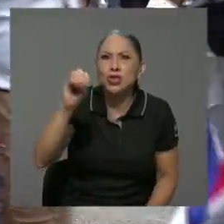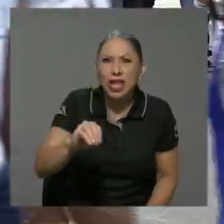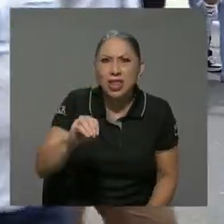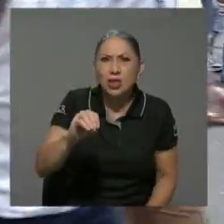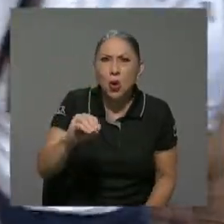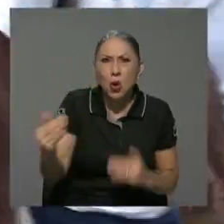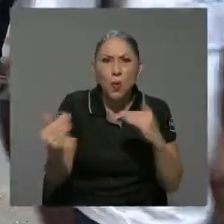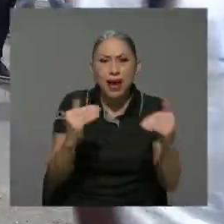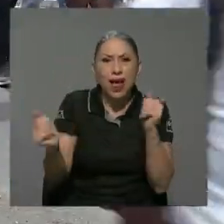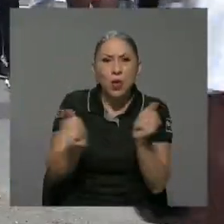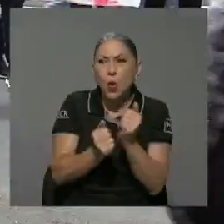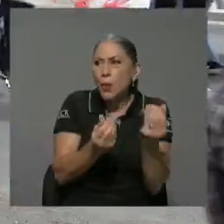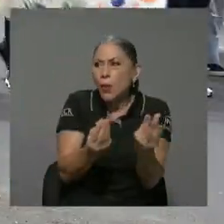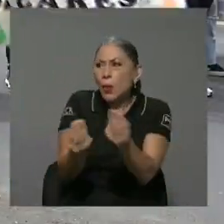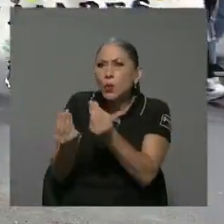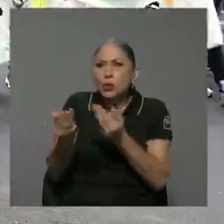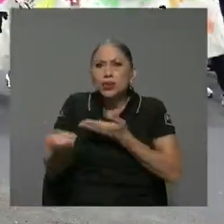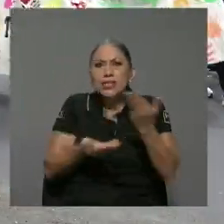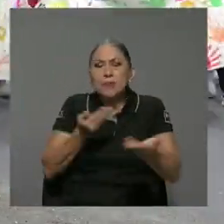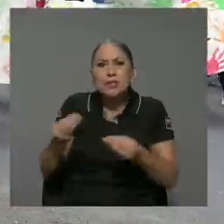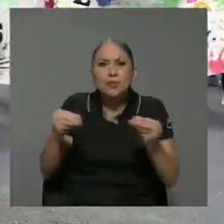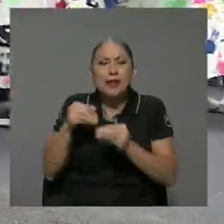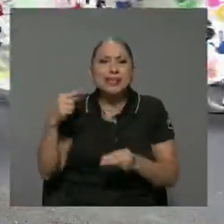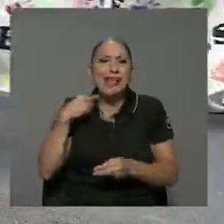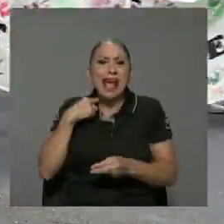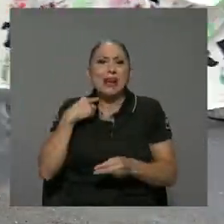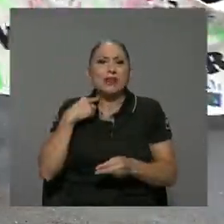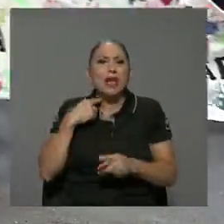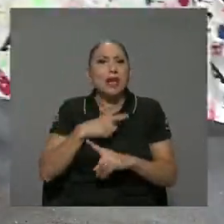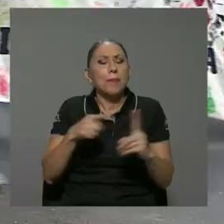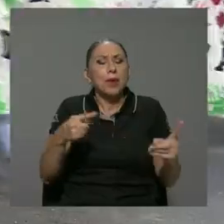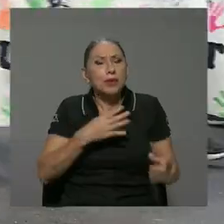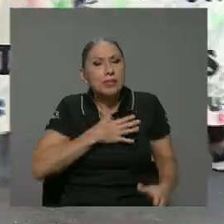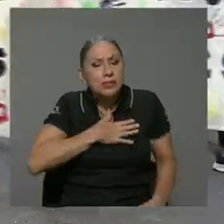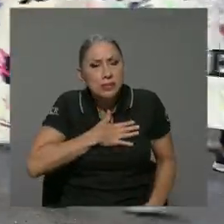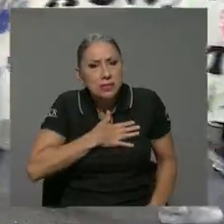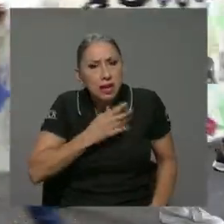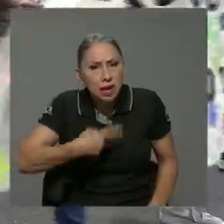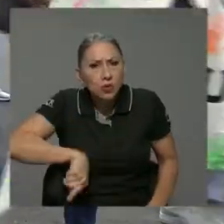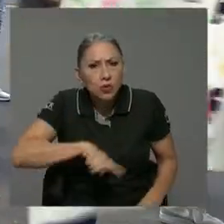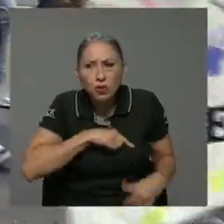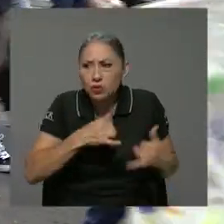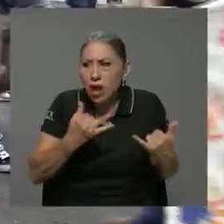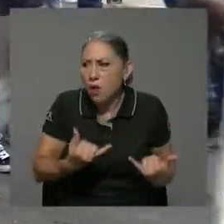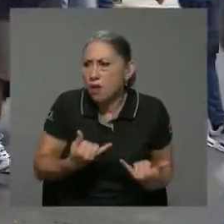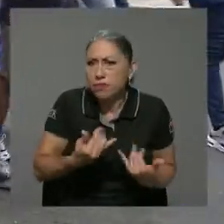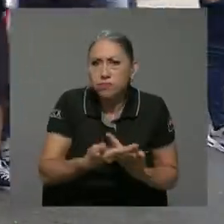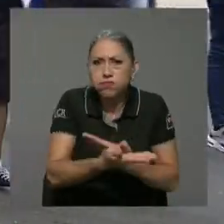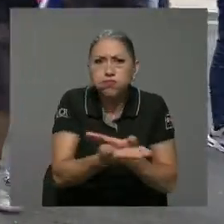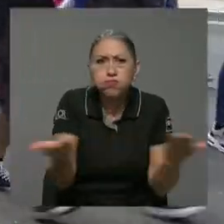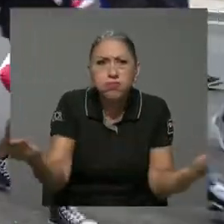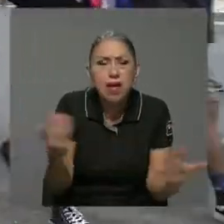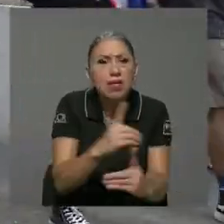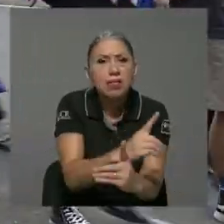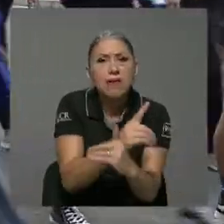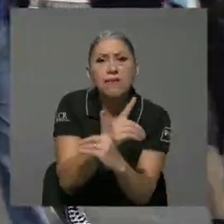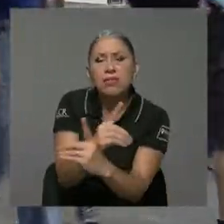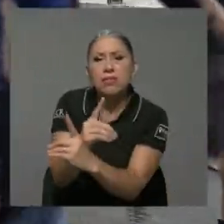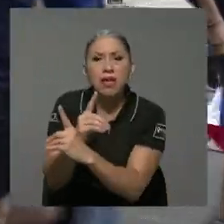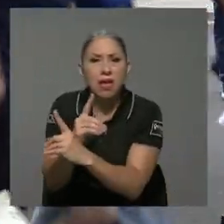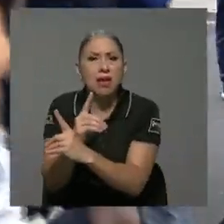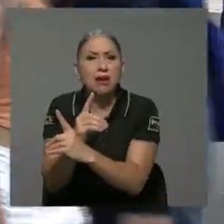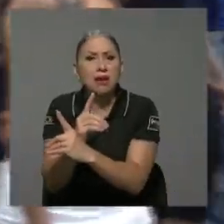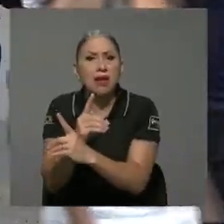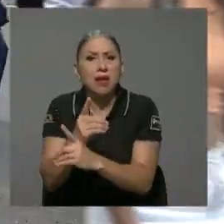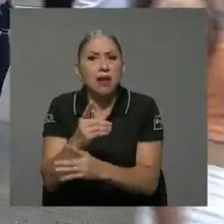pasado. Es decir, es indignante que estemos en esta precariedad de defender lo que nosotros consideramos que es